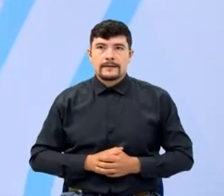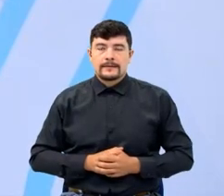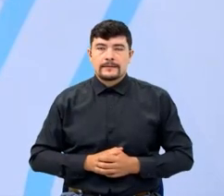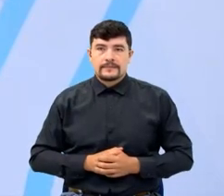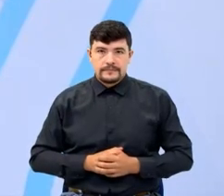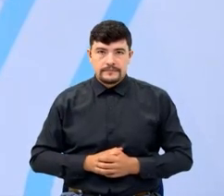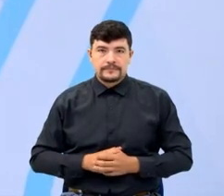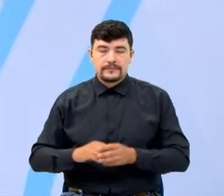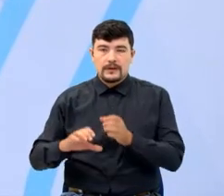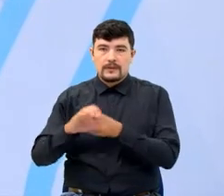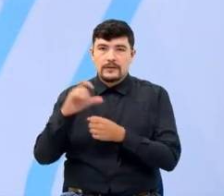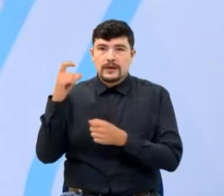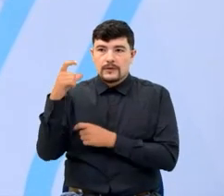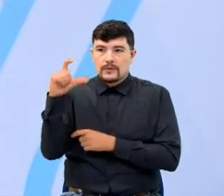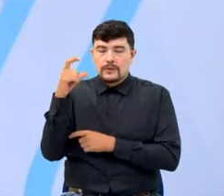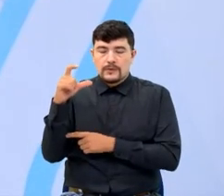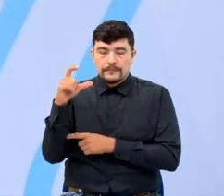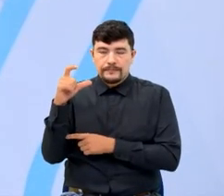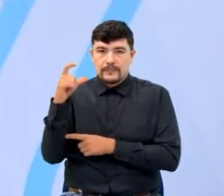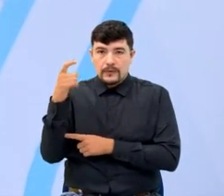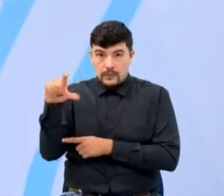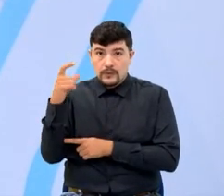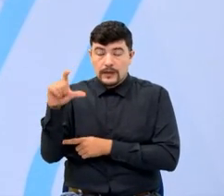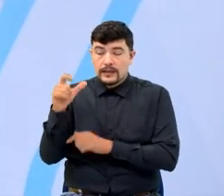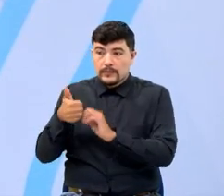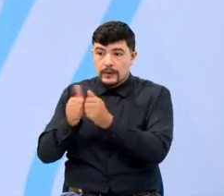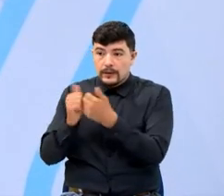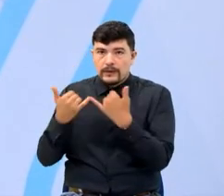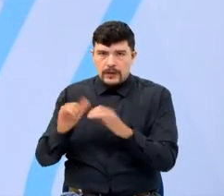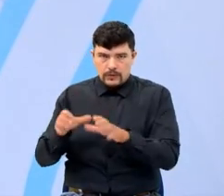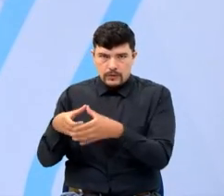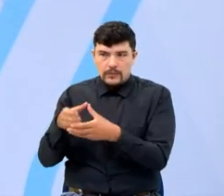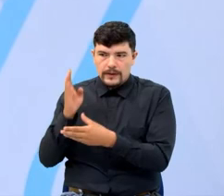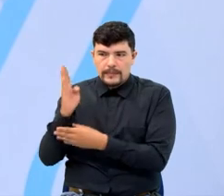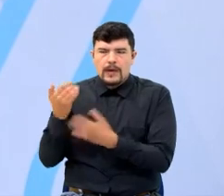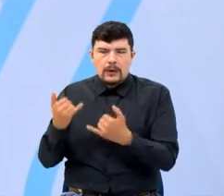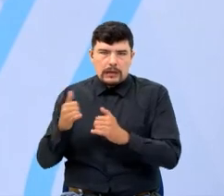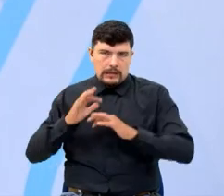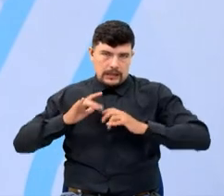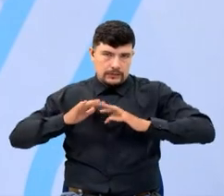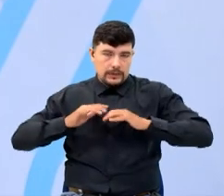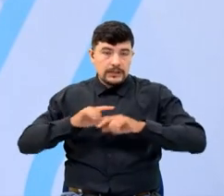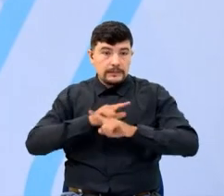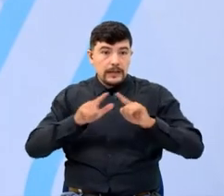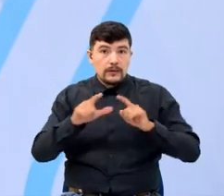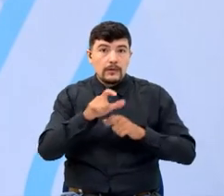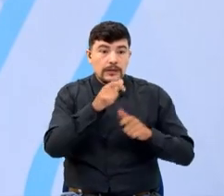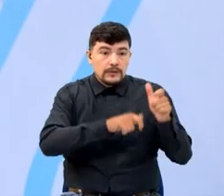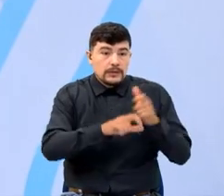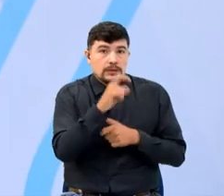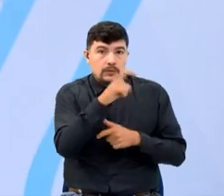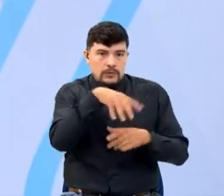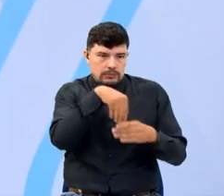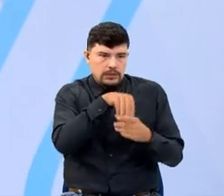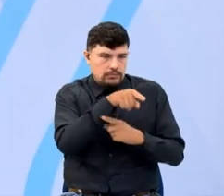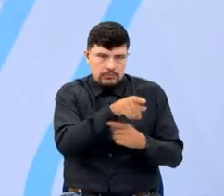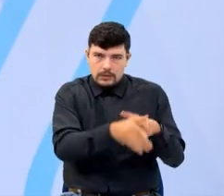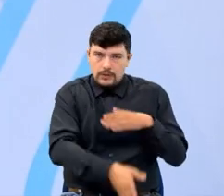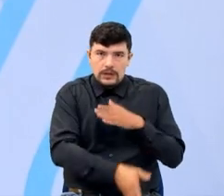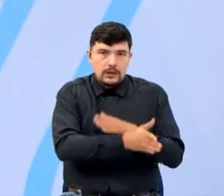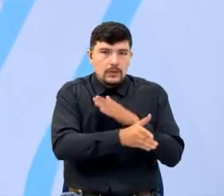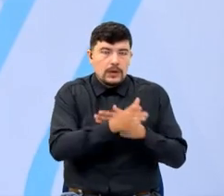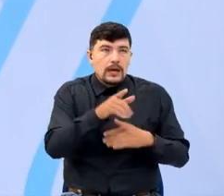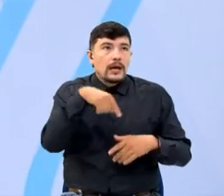El Cúcuta Deportivo en el torneo de la B, bueno, por estos días está de vacaciones, pero hay jugadores de la tierra, cucuteños como Julián Rojas, que continuarán para la